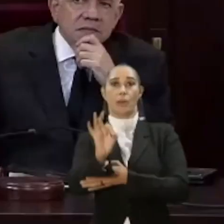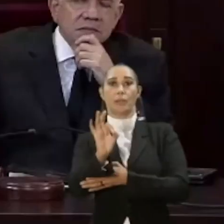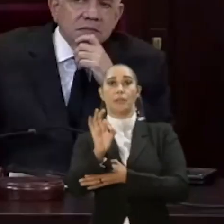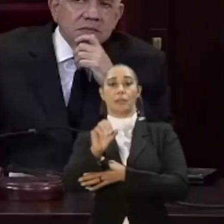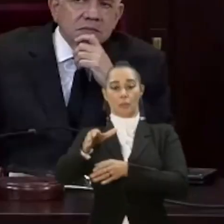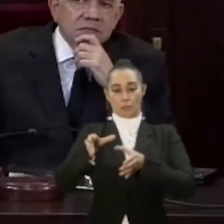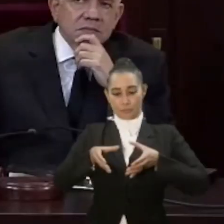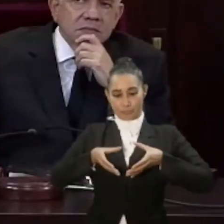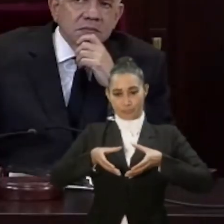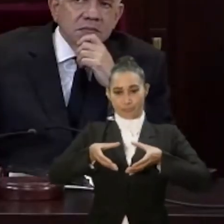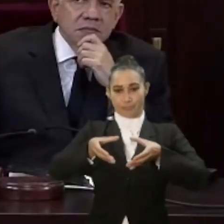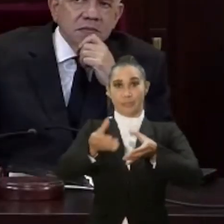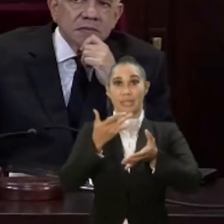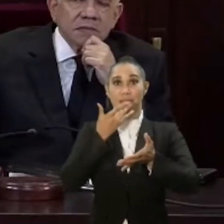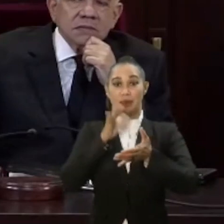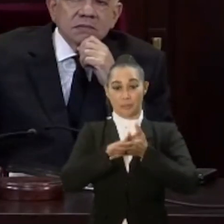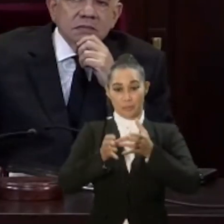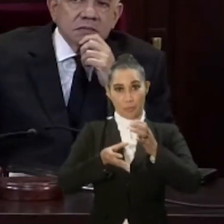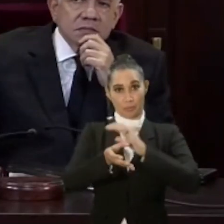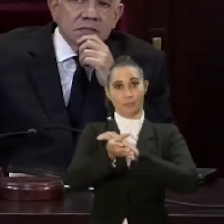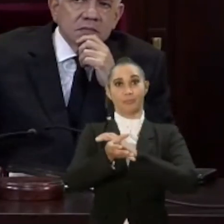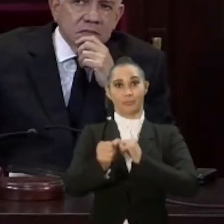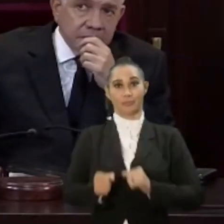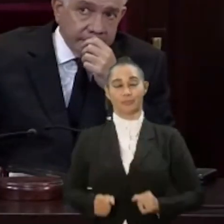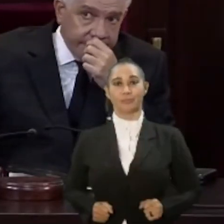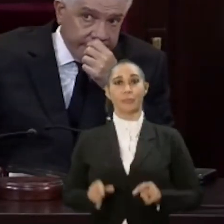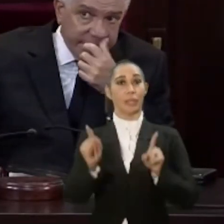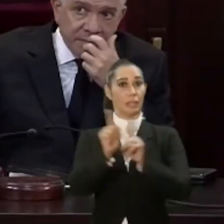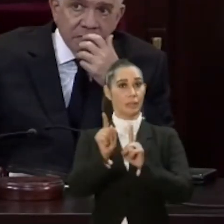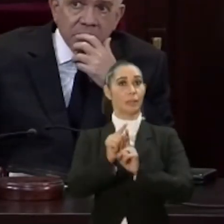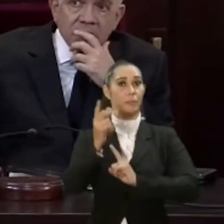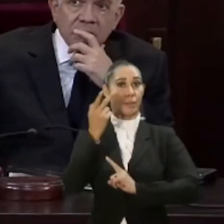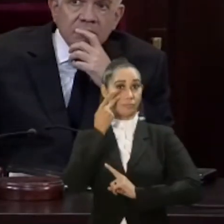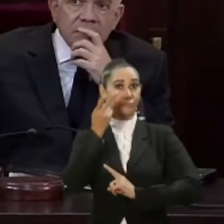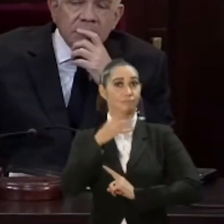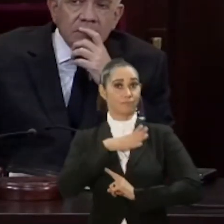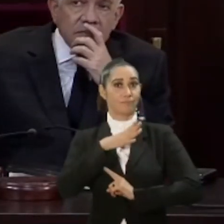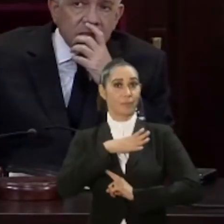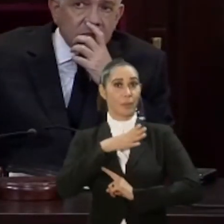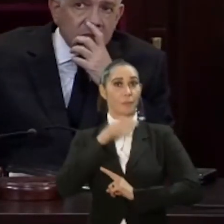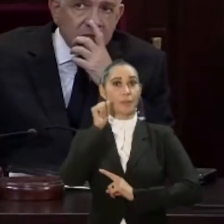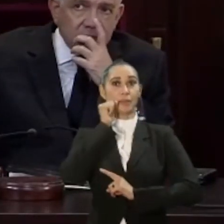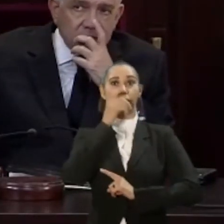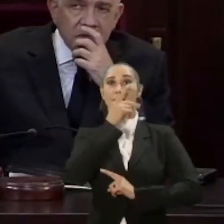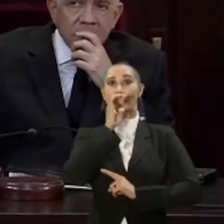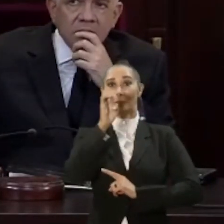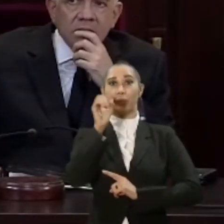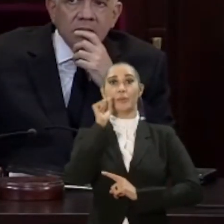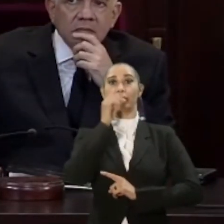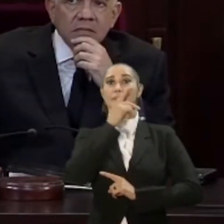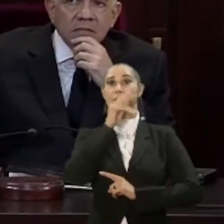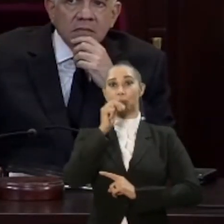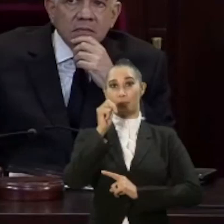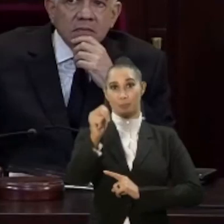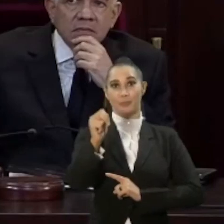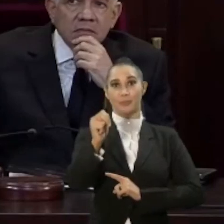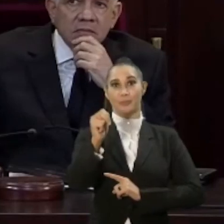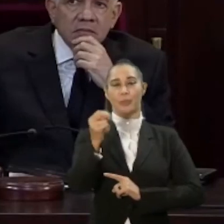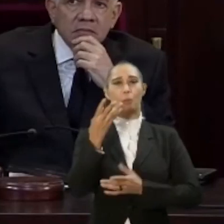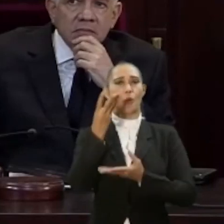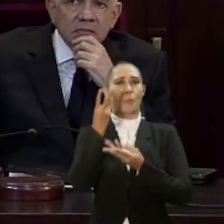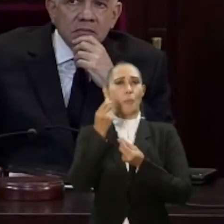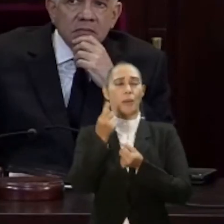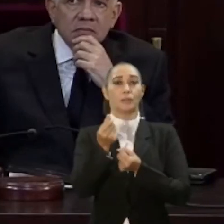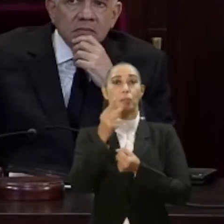de alcantarillado. Además, y escuchen bien Santo Domingo Este y Santo Domingo Norte, con una inversión